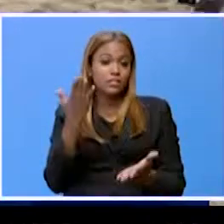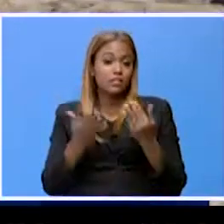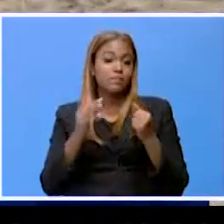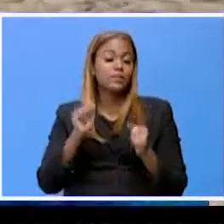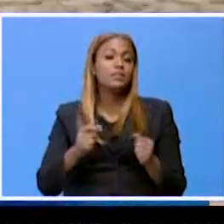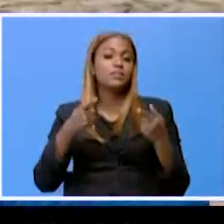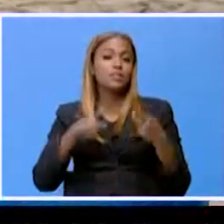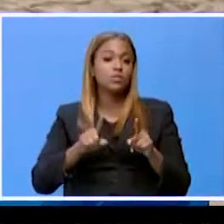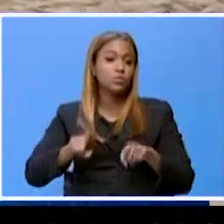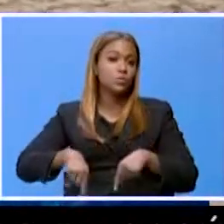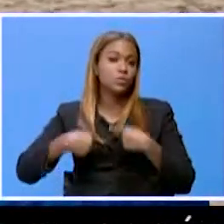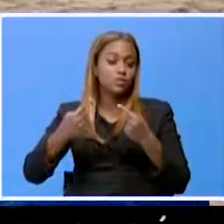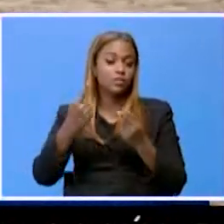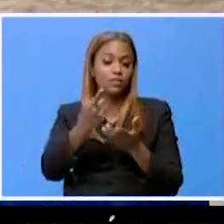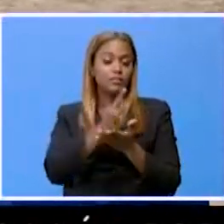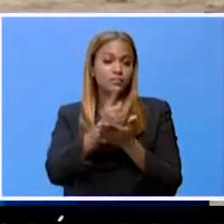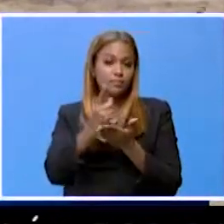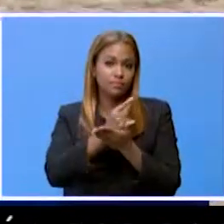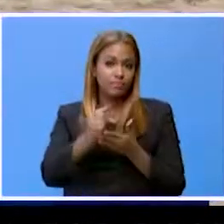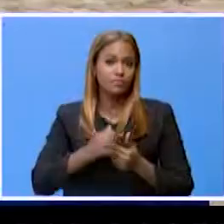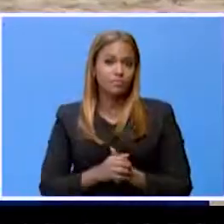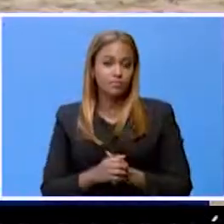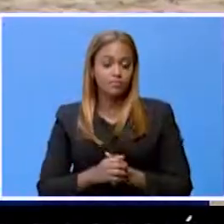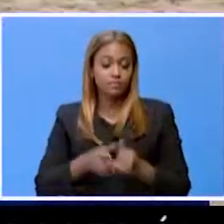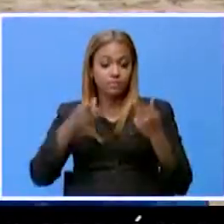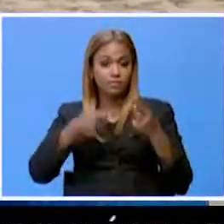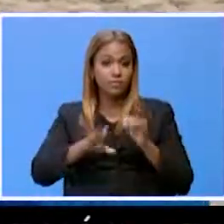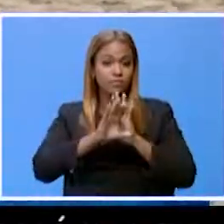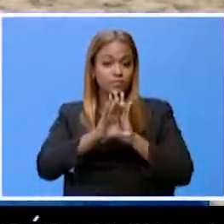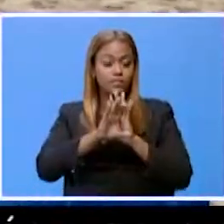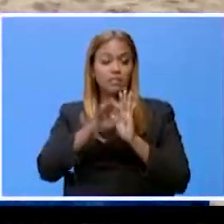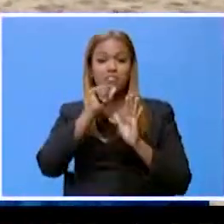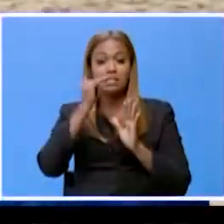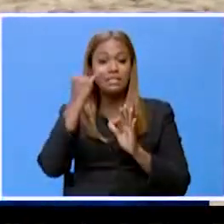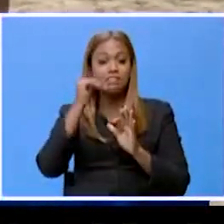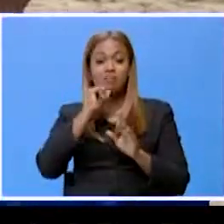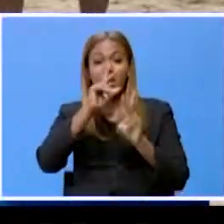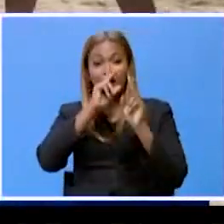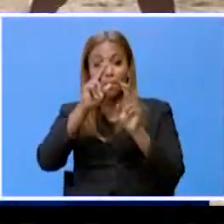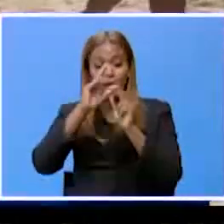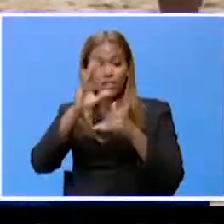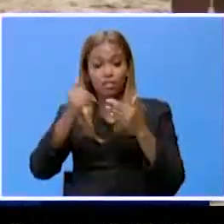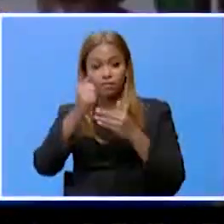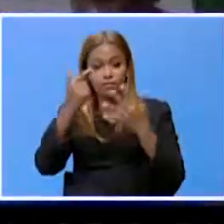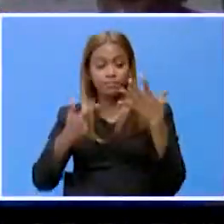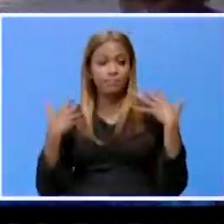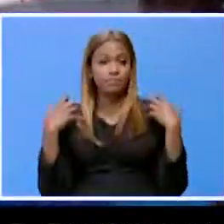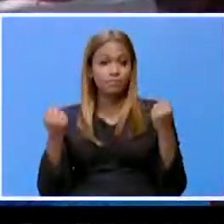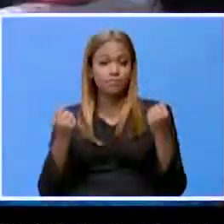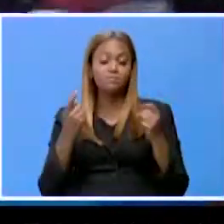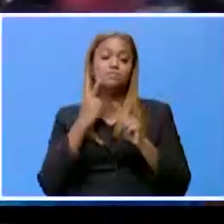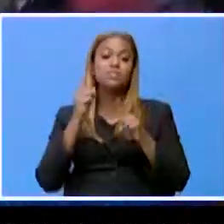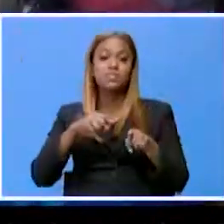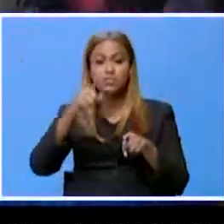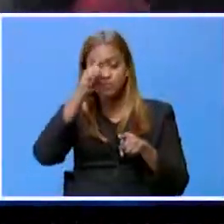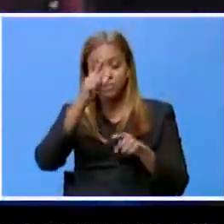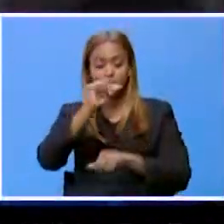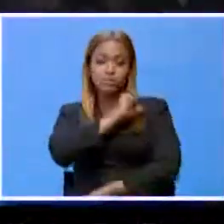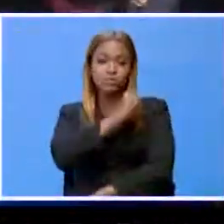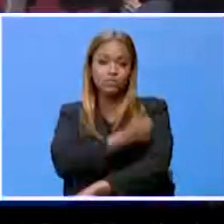pudiera provocar durante el asueto, en el caso de no respetar las medidas sanitarias dispuestas por